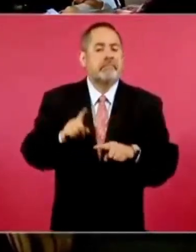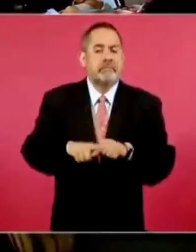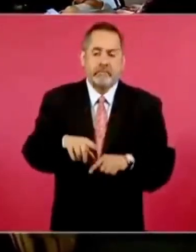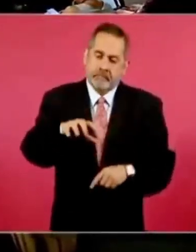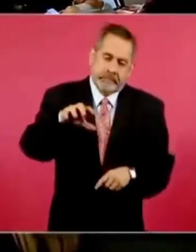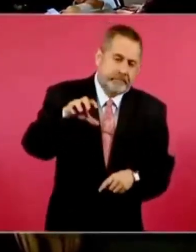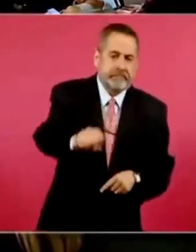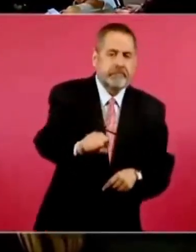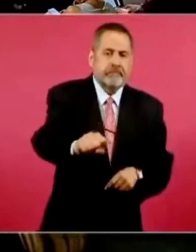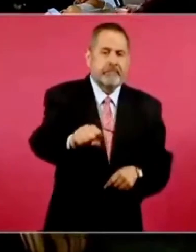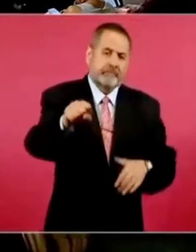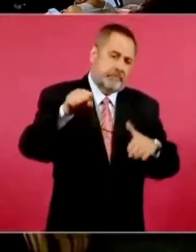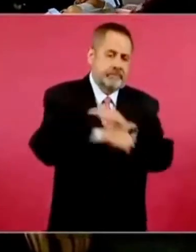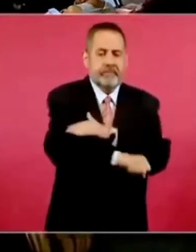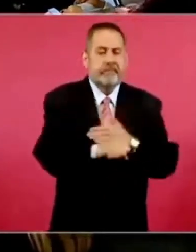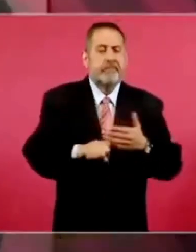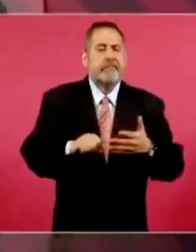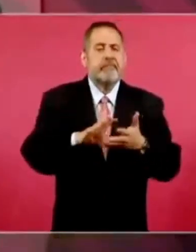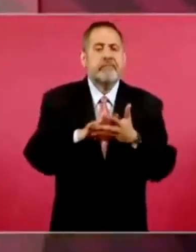a